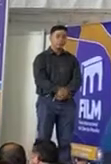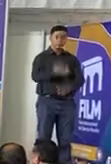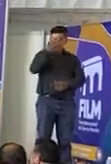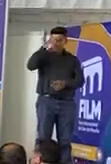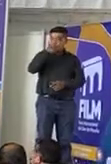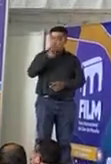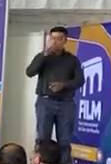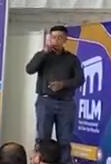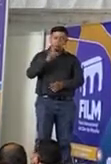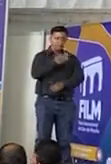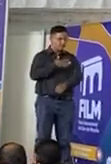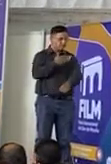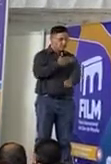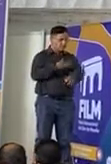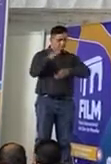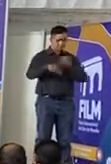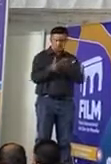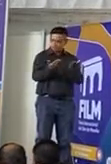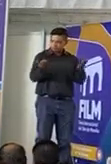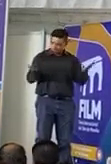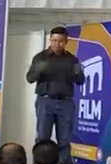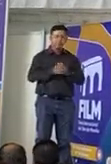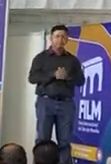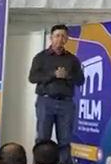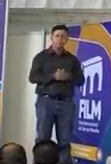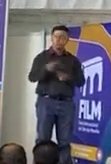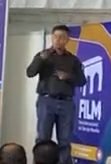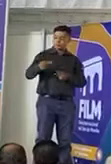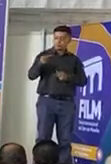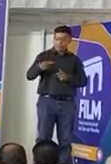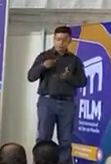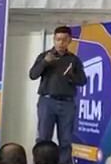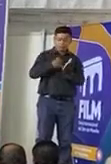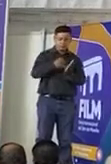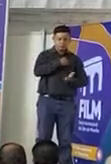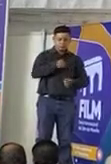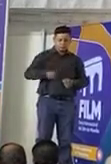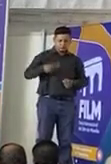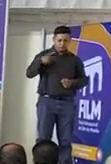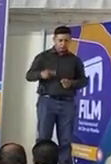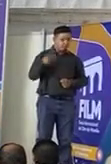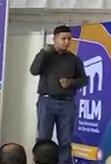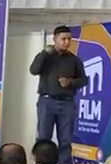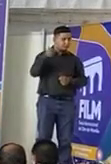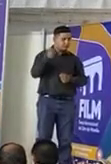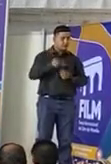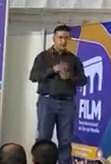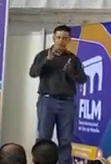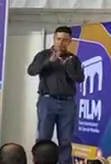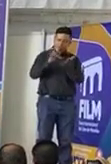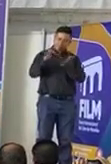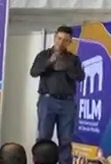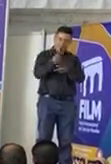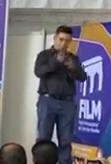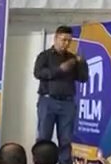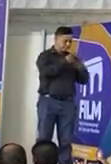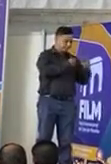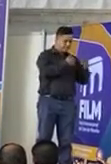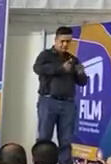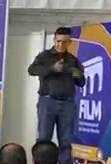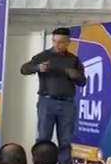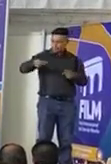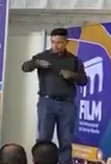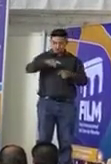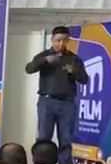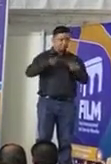Señoras y señores, muy buenas tardes tengan todos ustedes. A nombre del Honorable Ayuntamiento Constitucional de Morelia, agradecemos la presencia de cada uno de